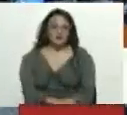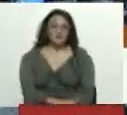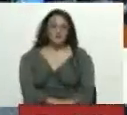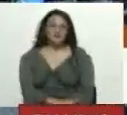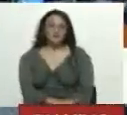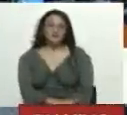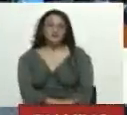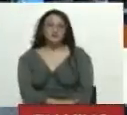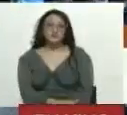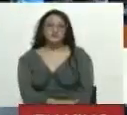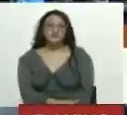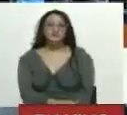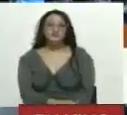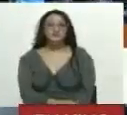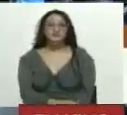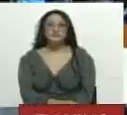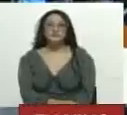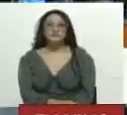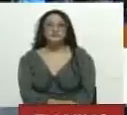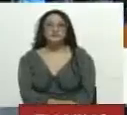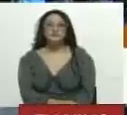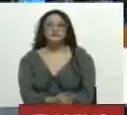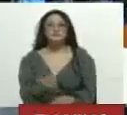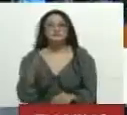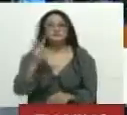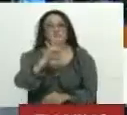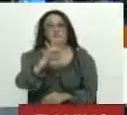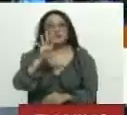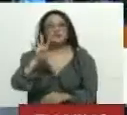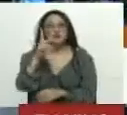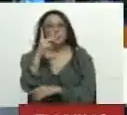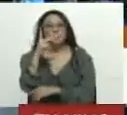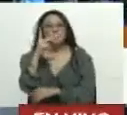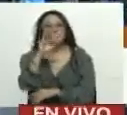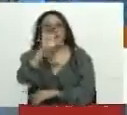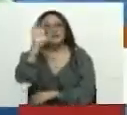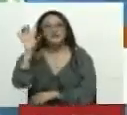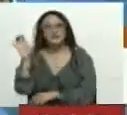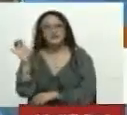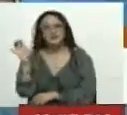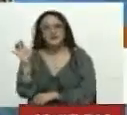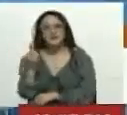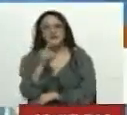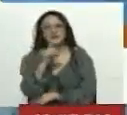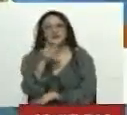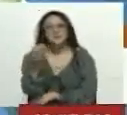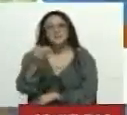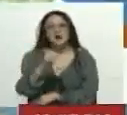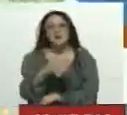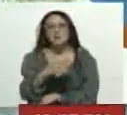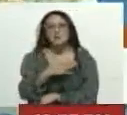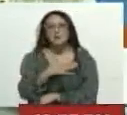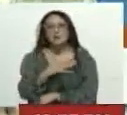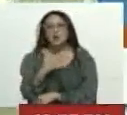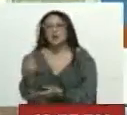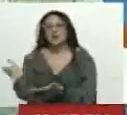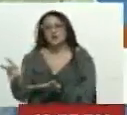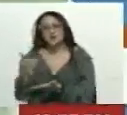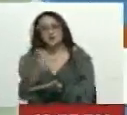de nos juntar A todos aquí de 55 países quién más podría juntar